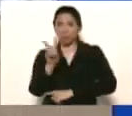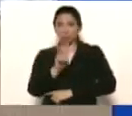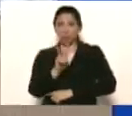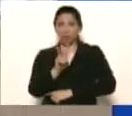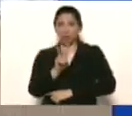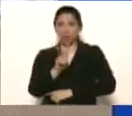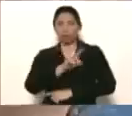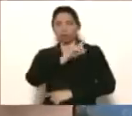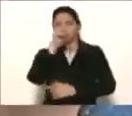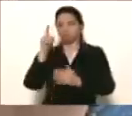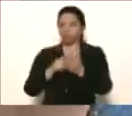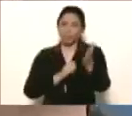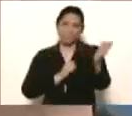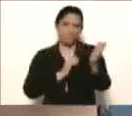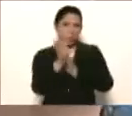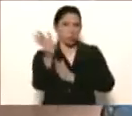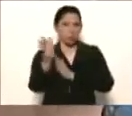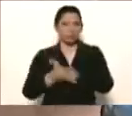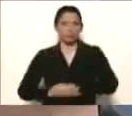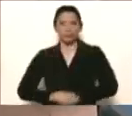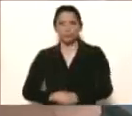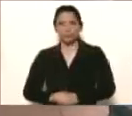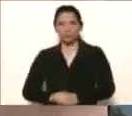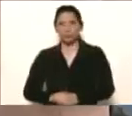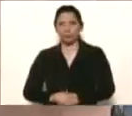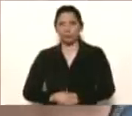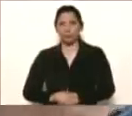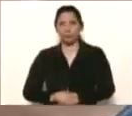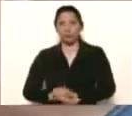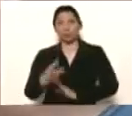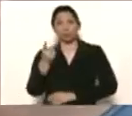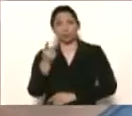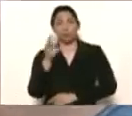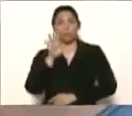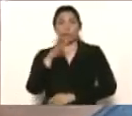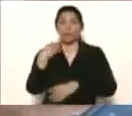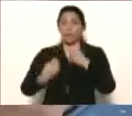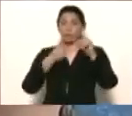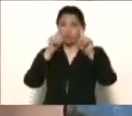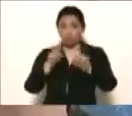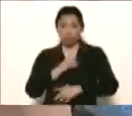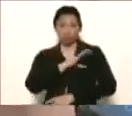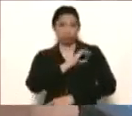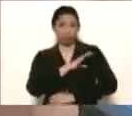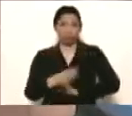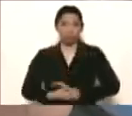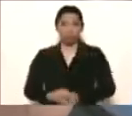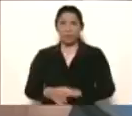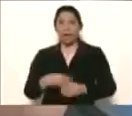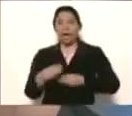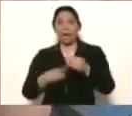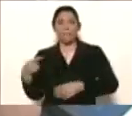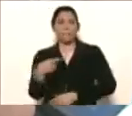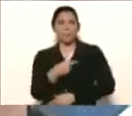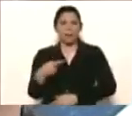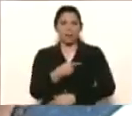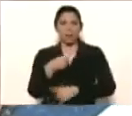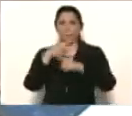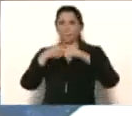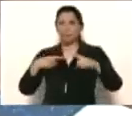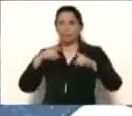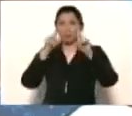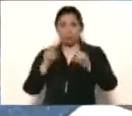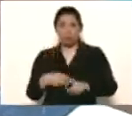son completamente gratuitas el segundo país que ha hecho pruebas que chile que ha hecho menos de la mitad de las pruebas que ha hecho venezuela